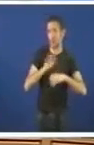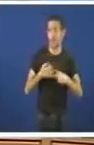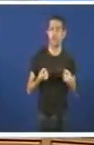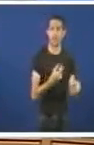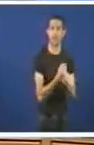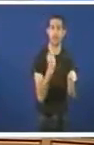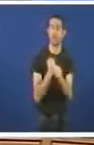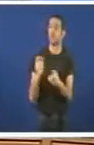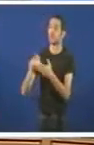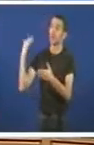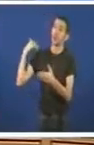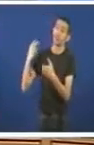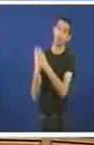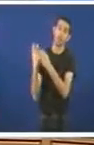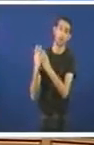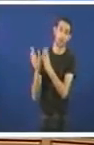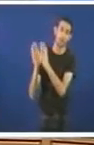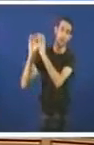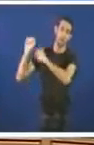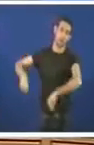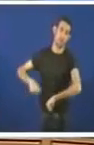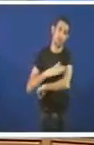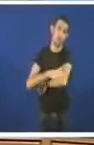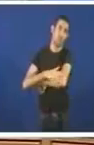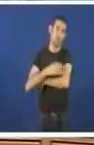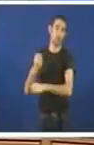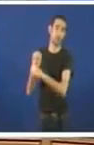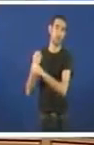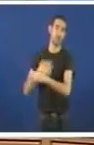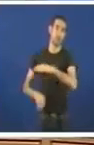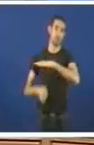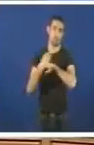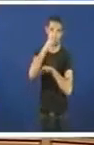co Partido Socialista Obreiro Español e seguían apoyando o Partido